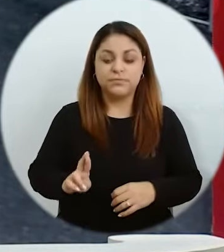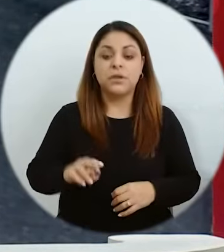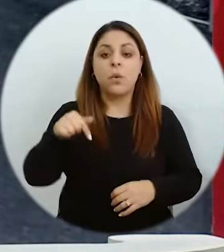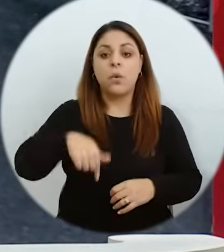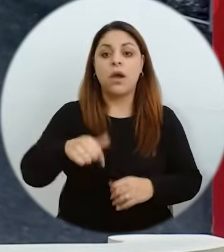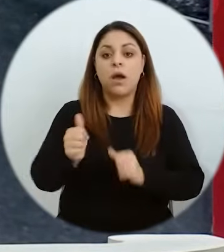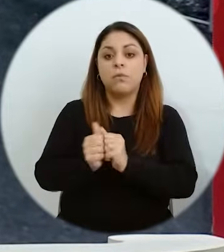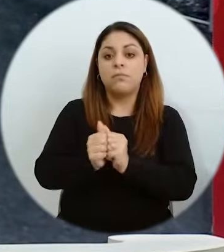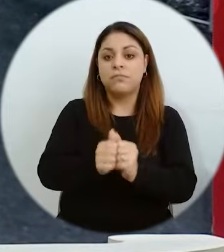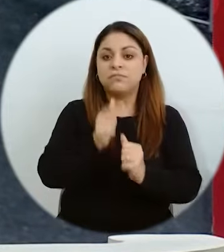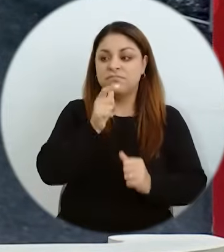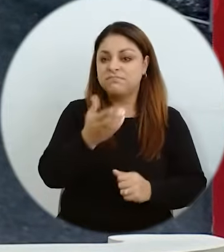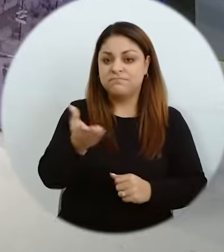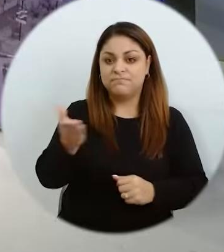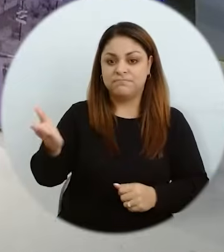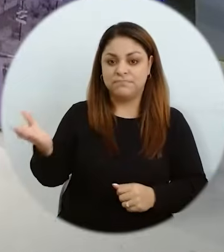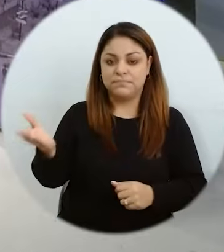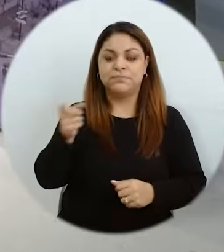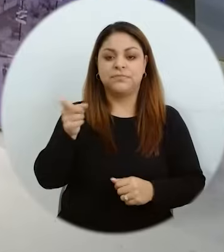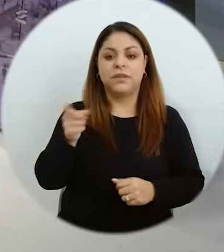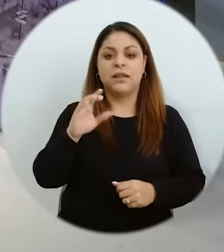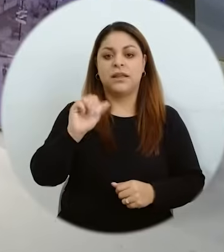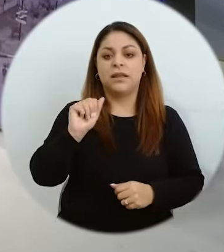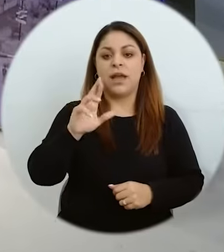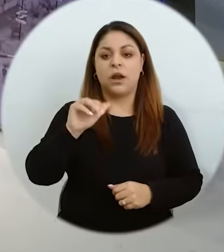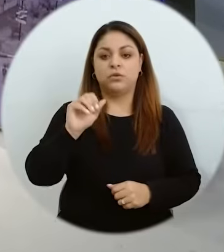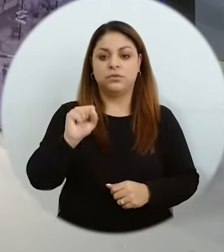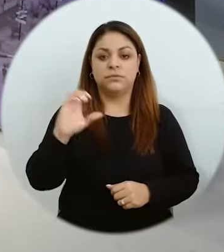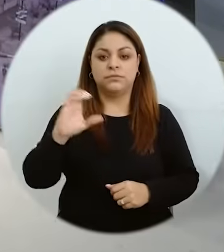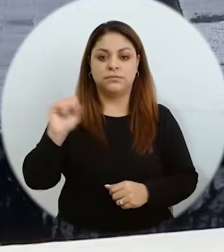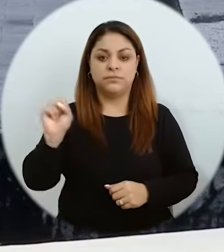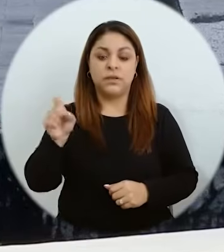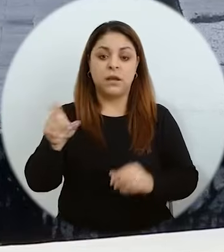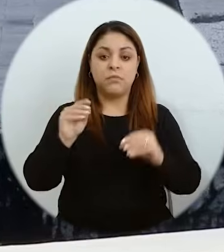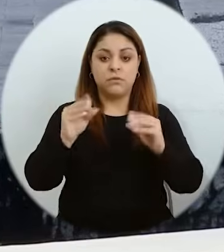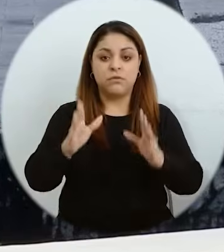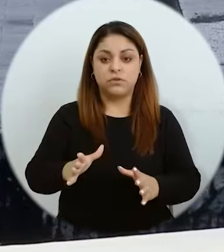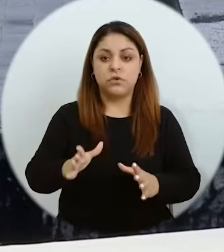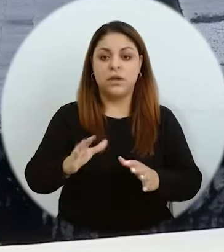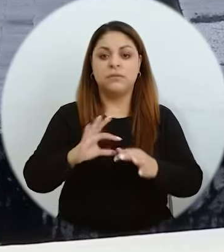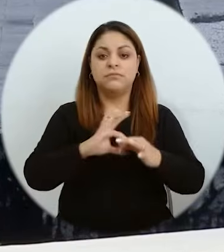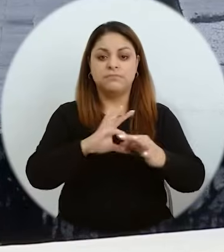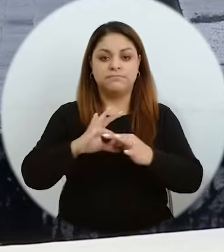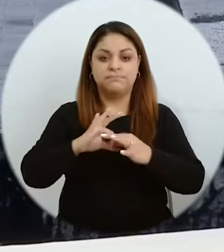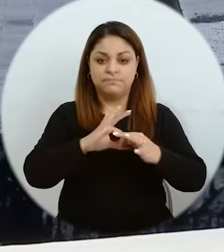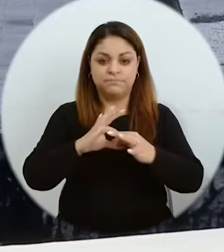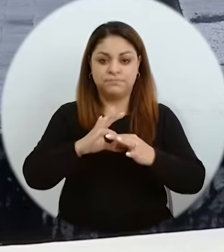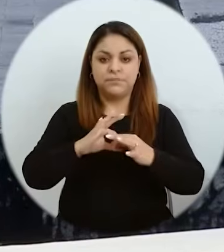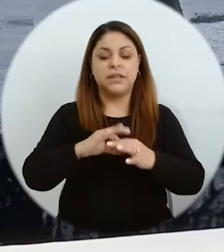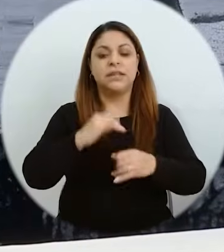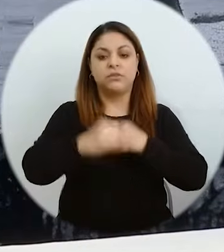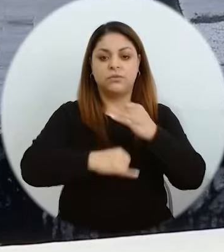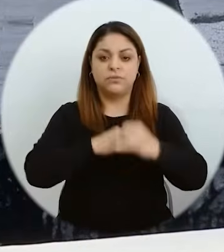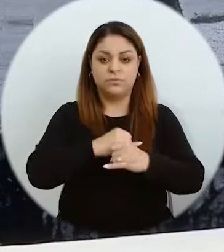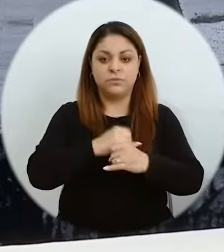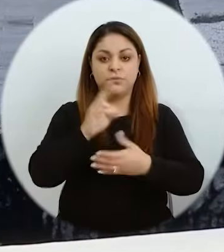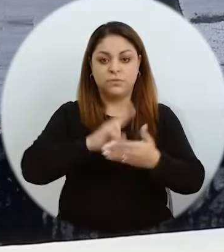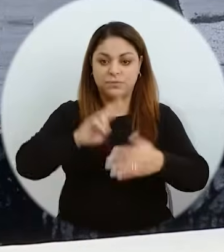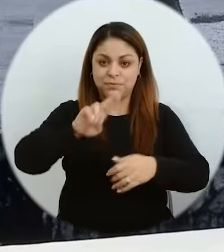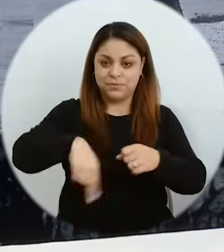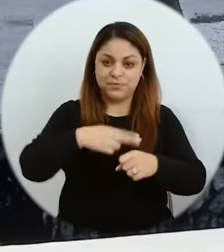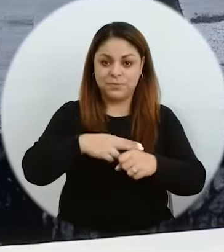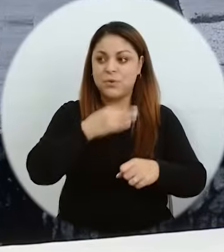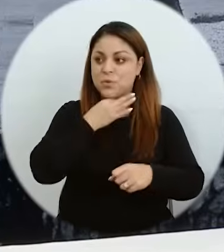sobre este tema nos acompañan en esta oportunidad Carlos Cascante Segura, quien es académico de la Escuela de Relaciones Internacionales de la Universidad